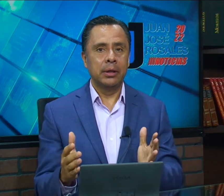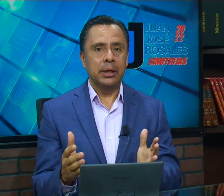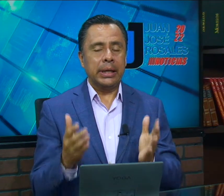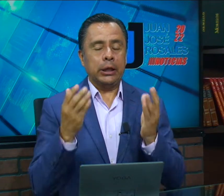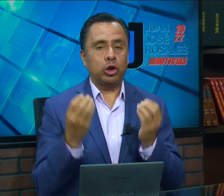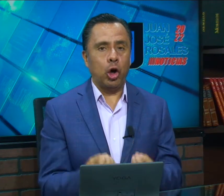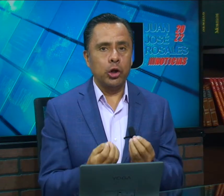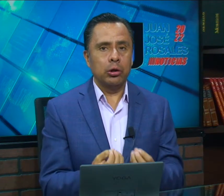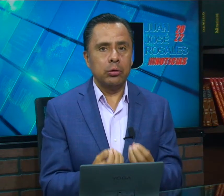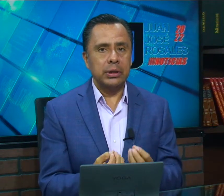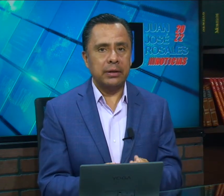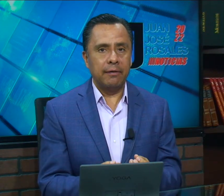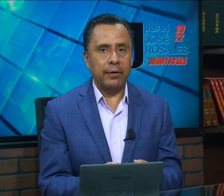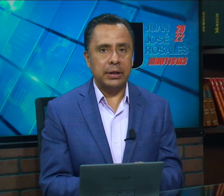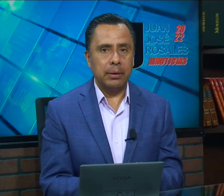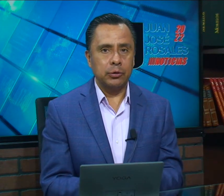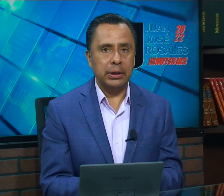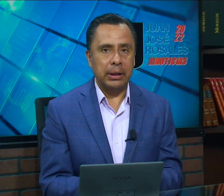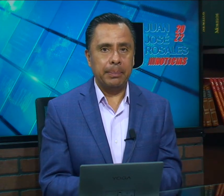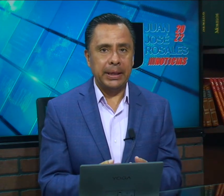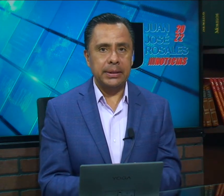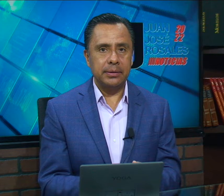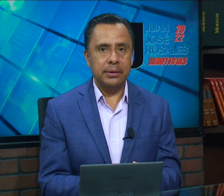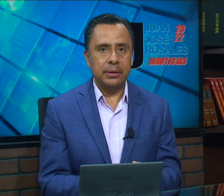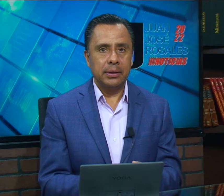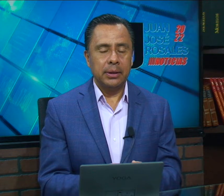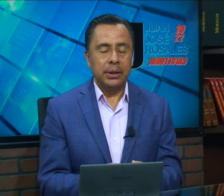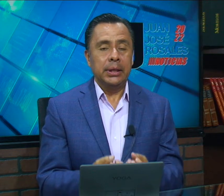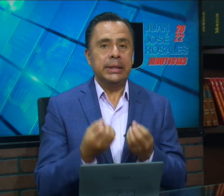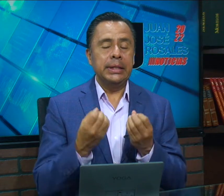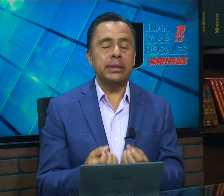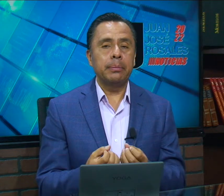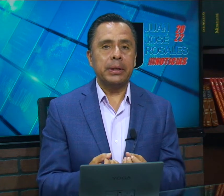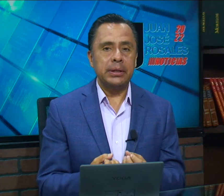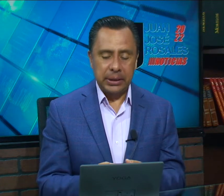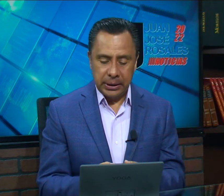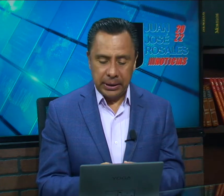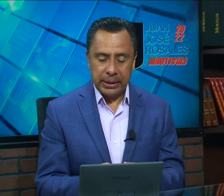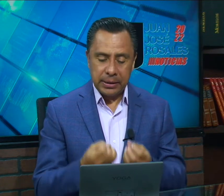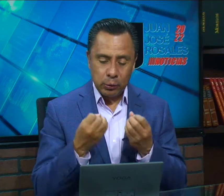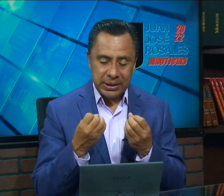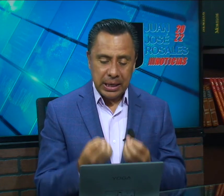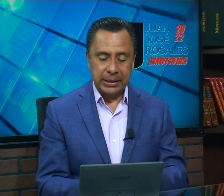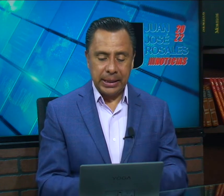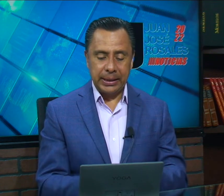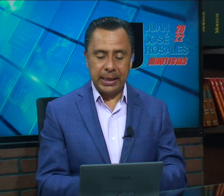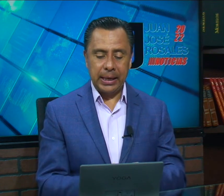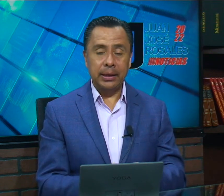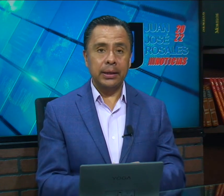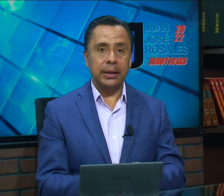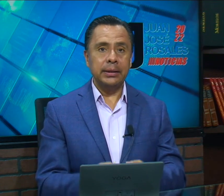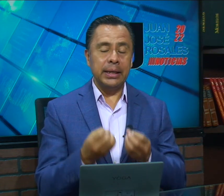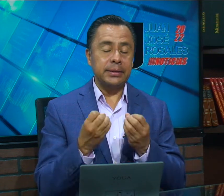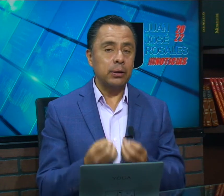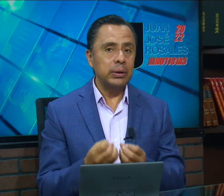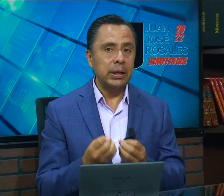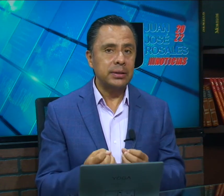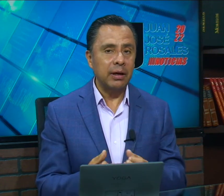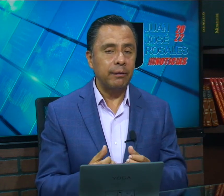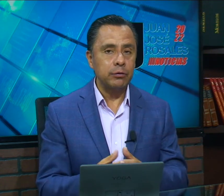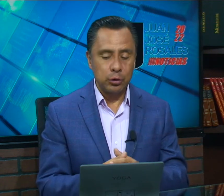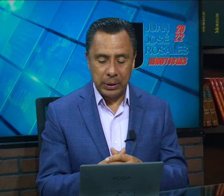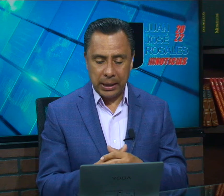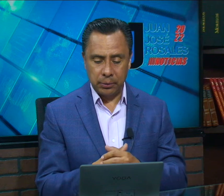que todos los días enfrentamos en el país. Dice el presidente que su estrategia de